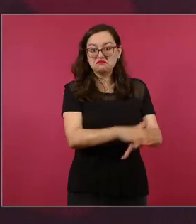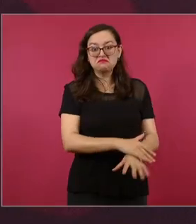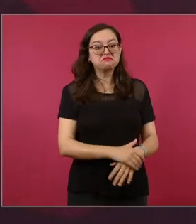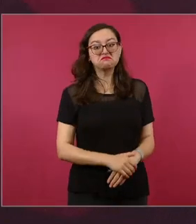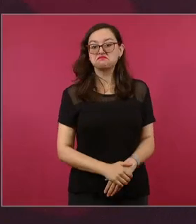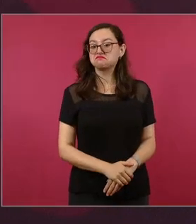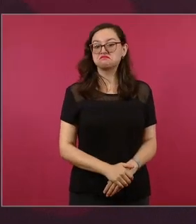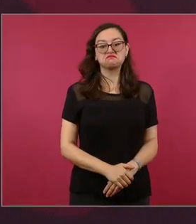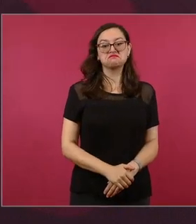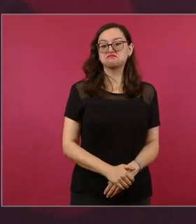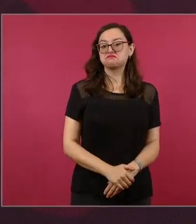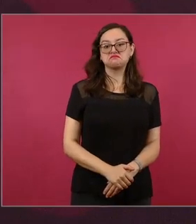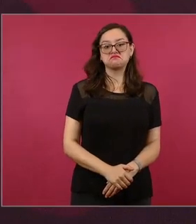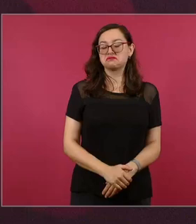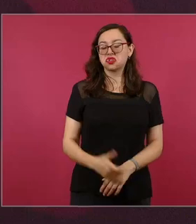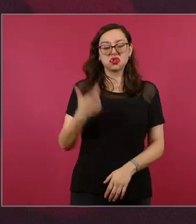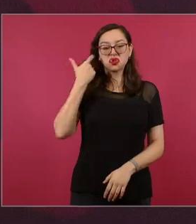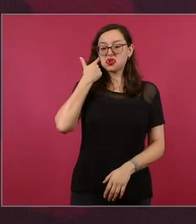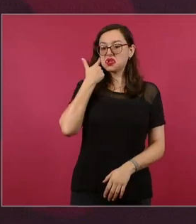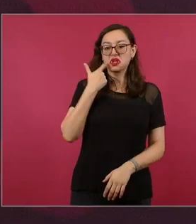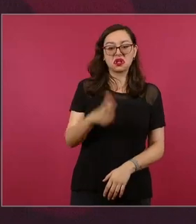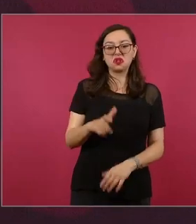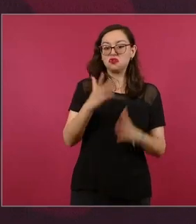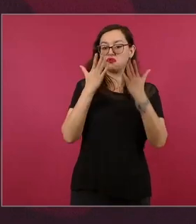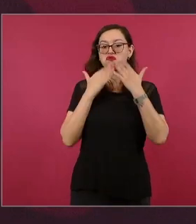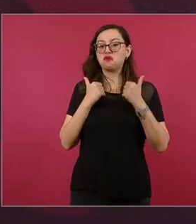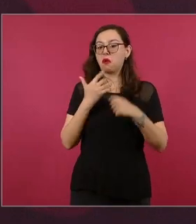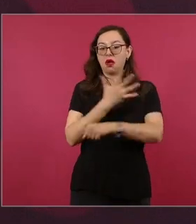conservadores y deshonestos,